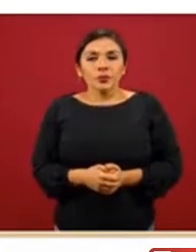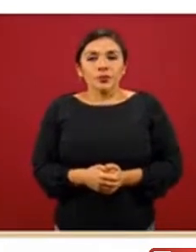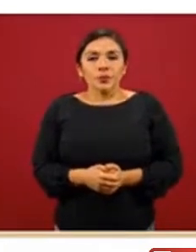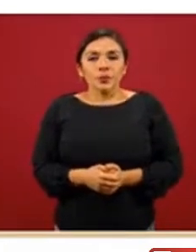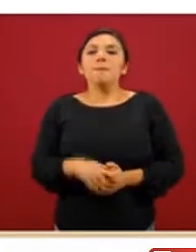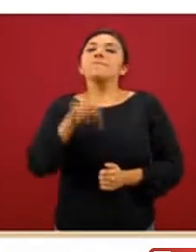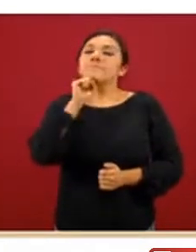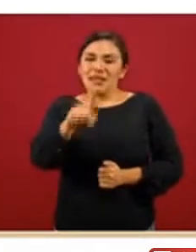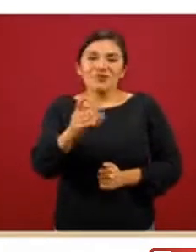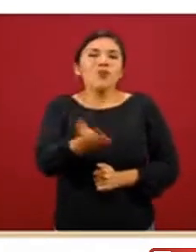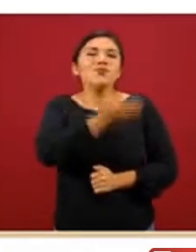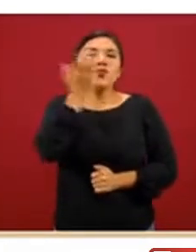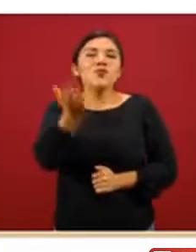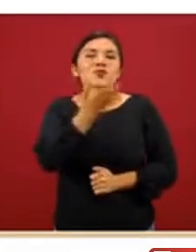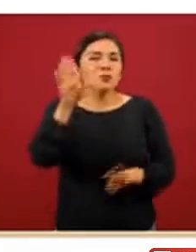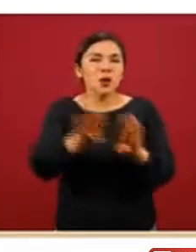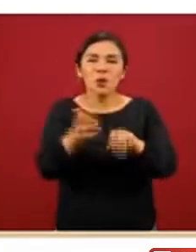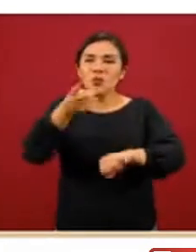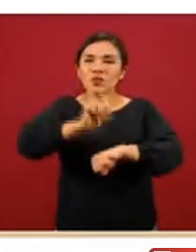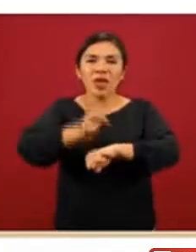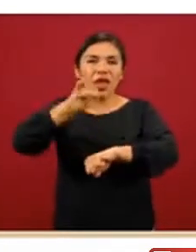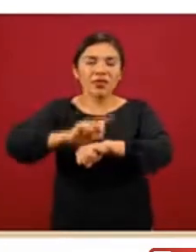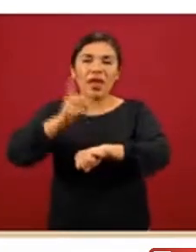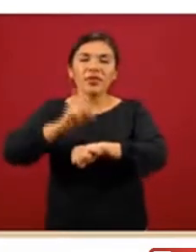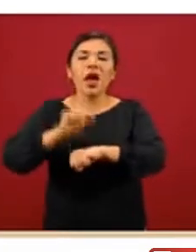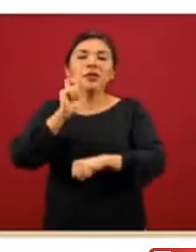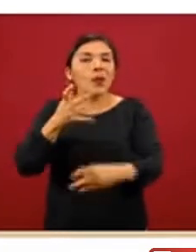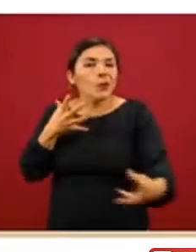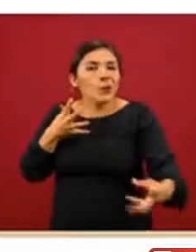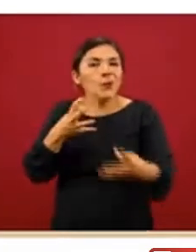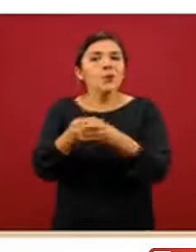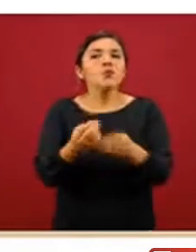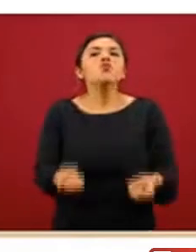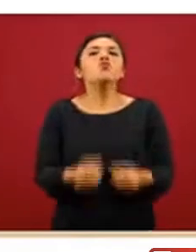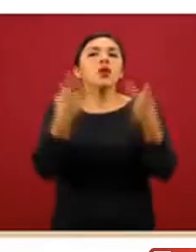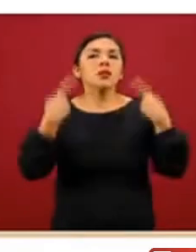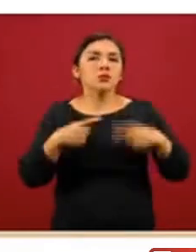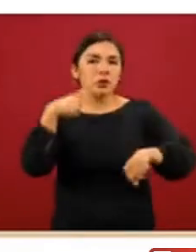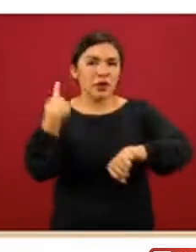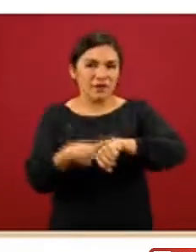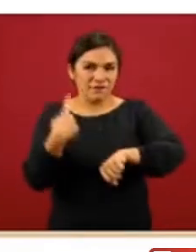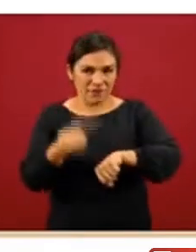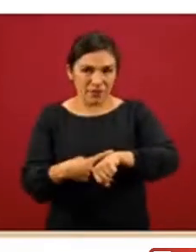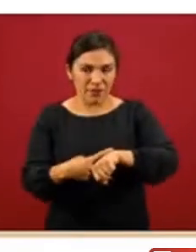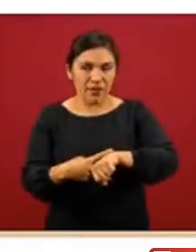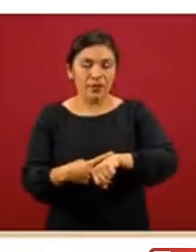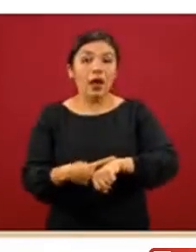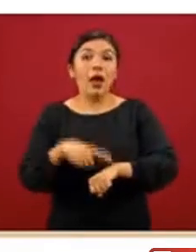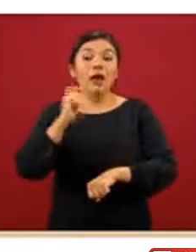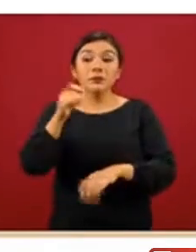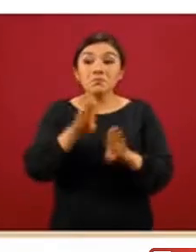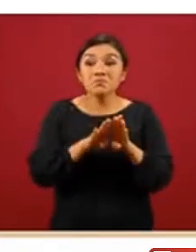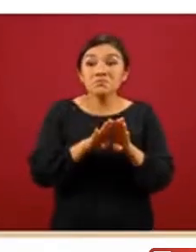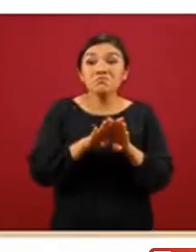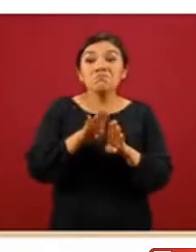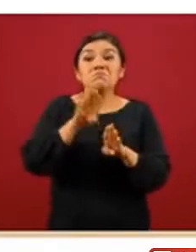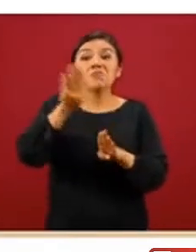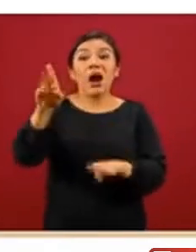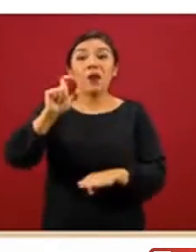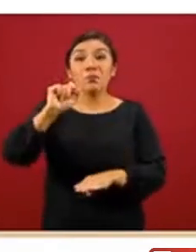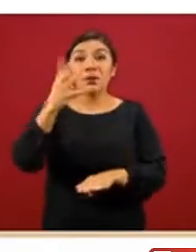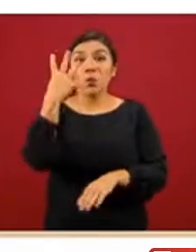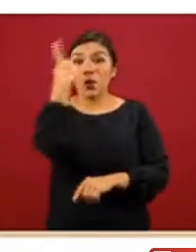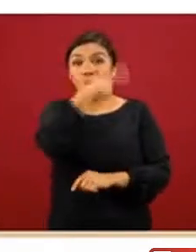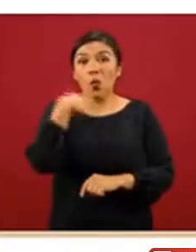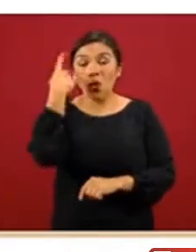la acostumbrada de cada día de la carga acumulada de enfermedad, en donde el incremento de las últimas 24